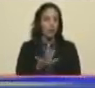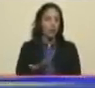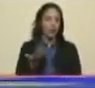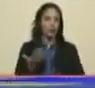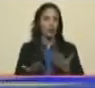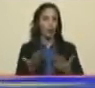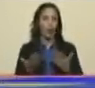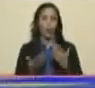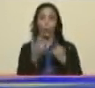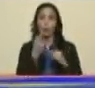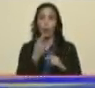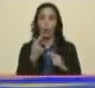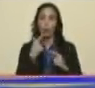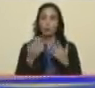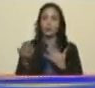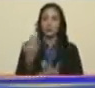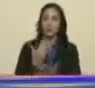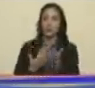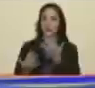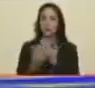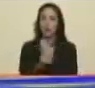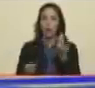como me lo transmitía,